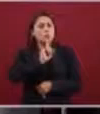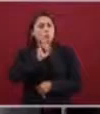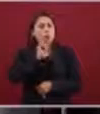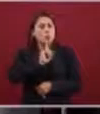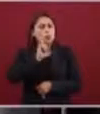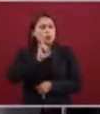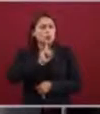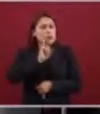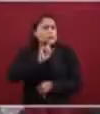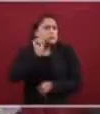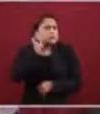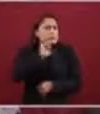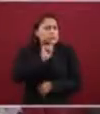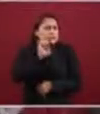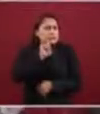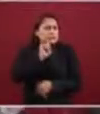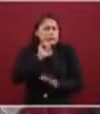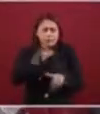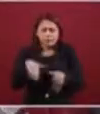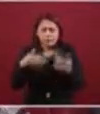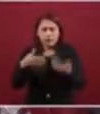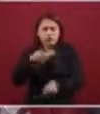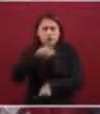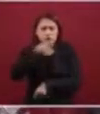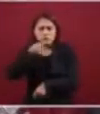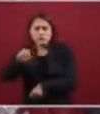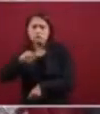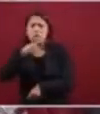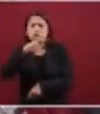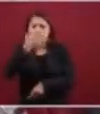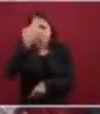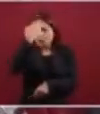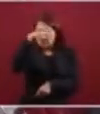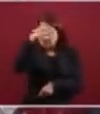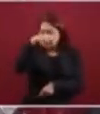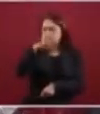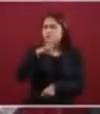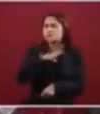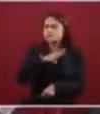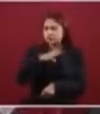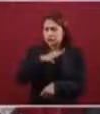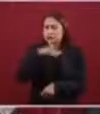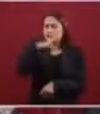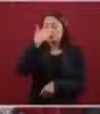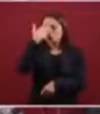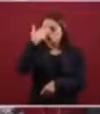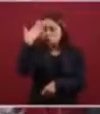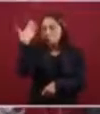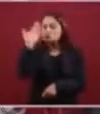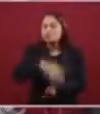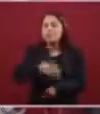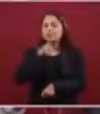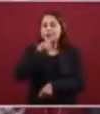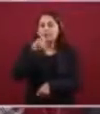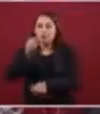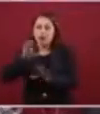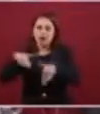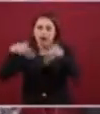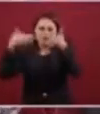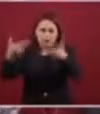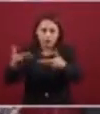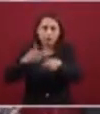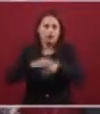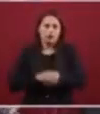sabes lo importante que es para el reporteo estar en la calle. Te pregunto esto porque cuando se